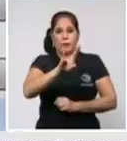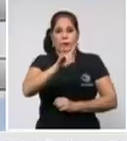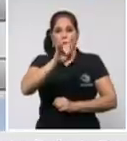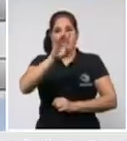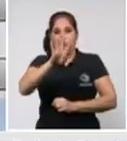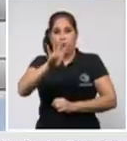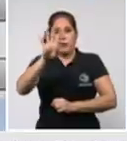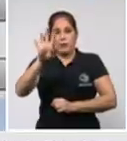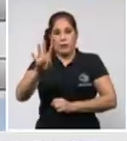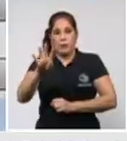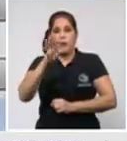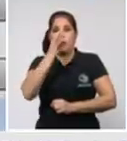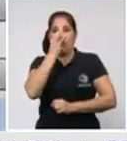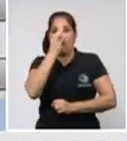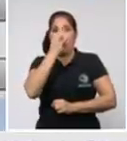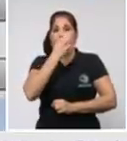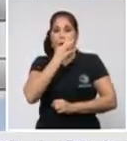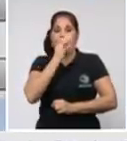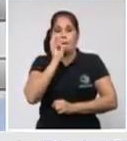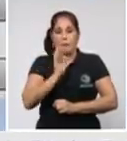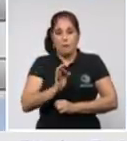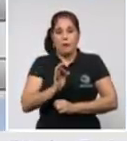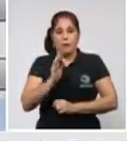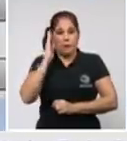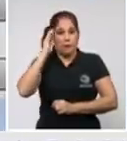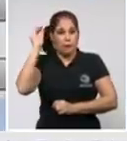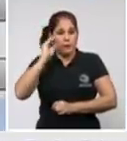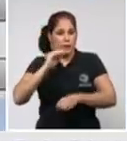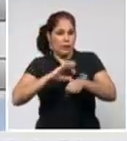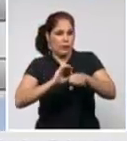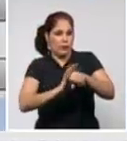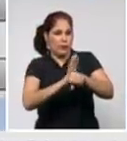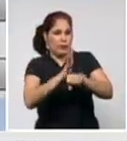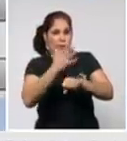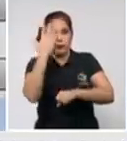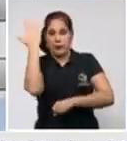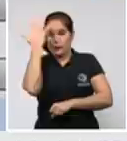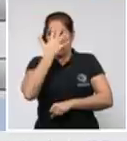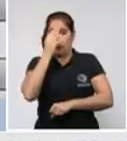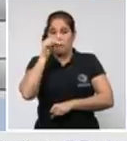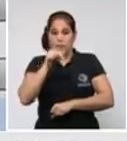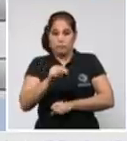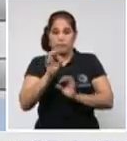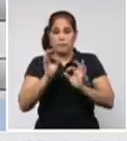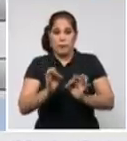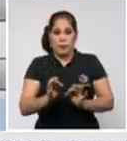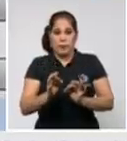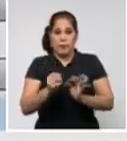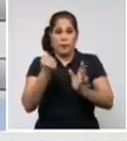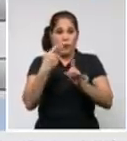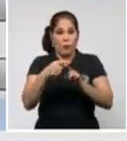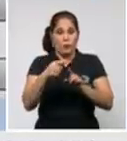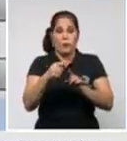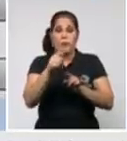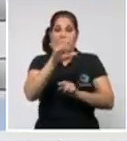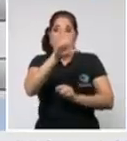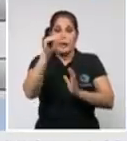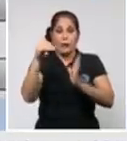613.944 muestras para el diagnóstico de esta enfermedad y se han diagnosticado